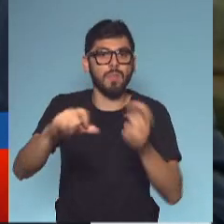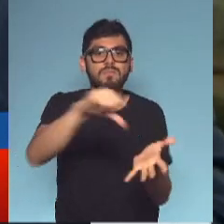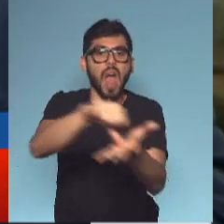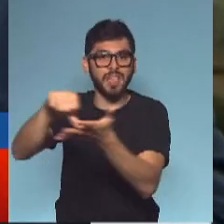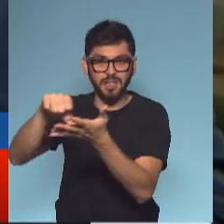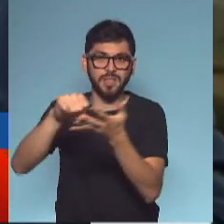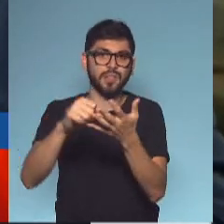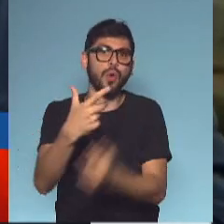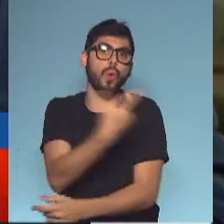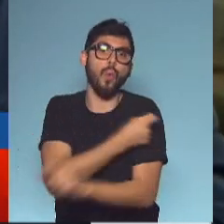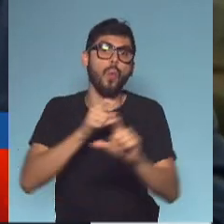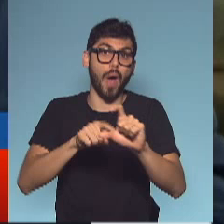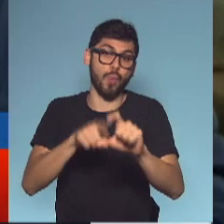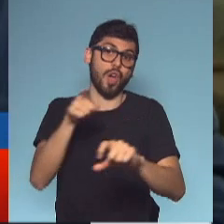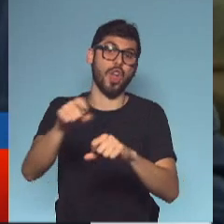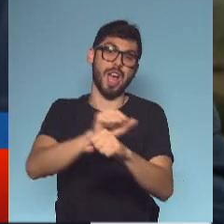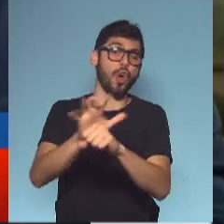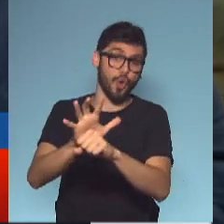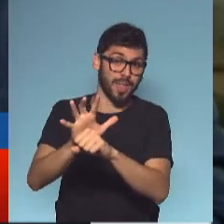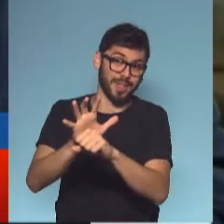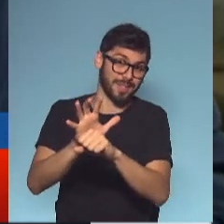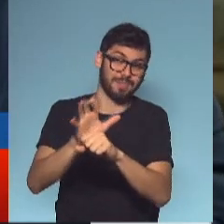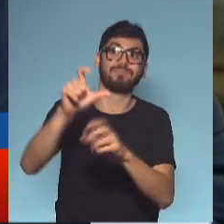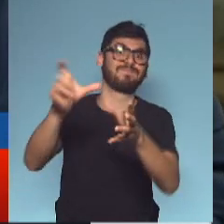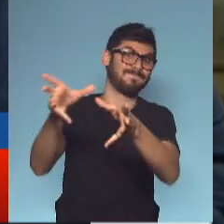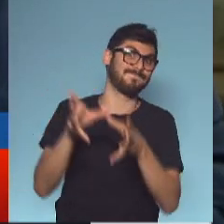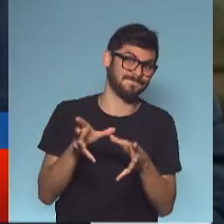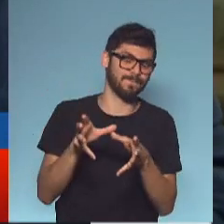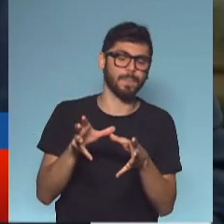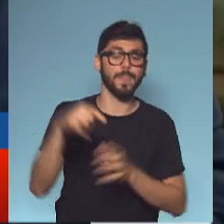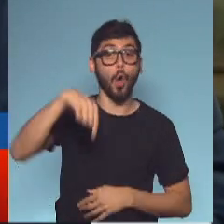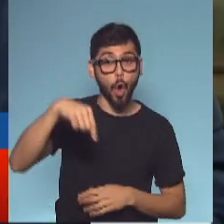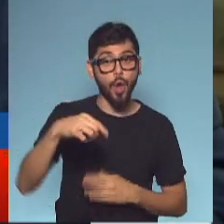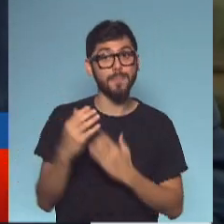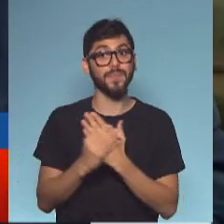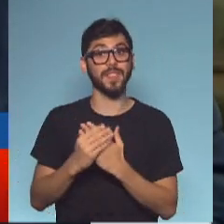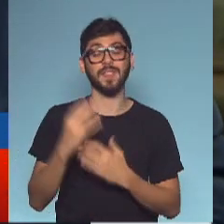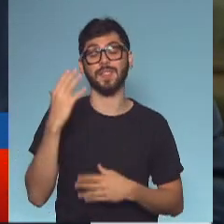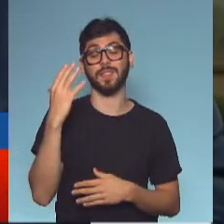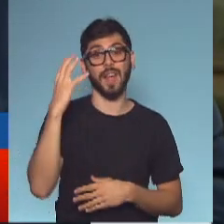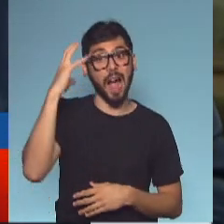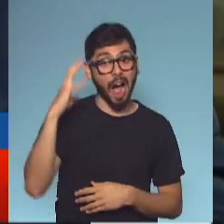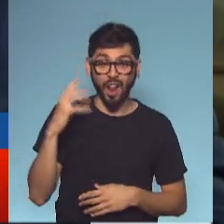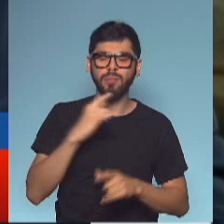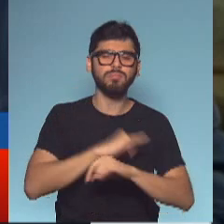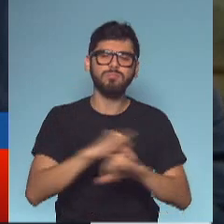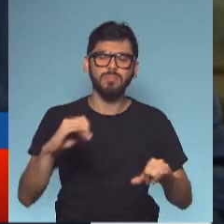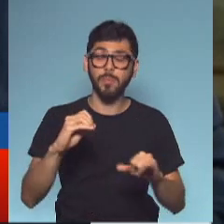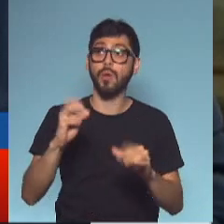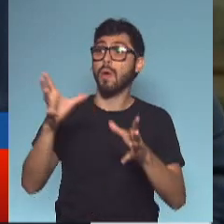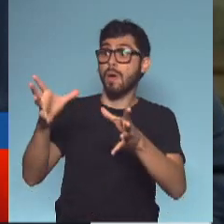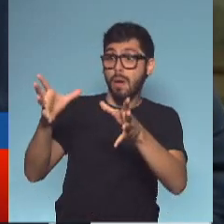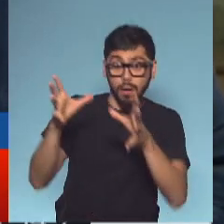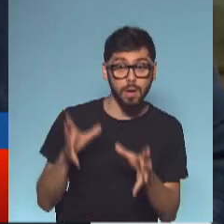una vacuna que funcione contra el coronavirus. Dijo hoy Carla Bisotti que con la llegada de estas vacunas,